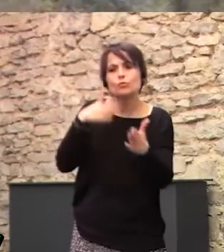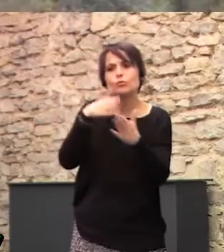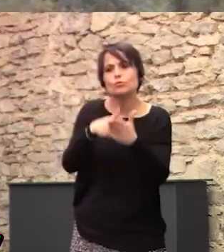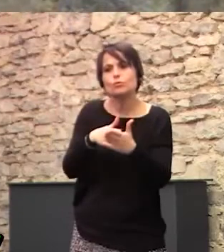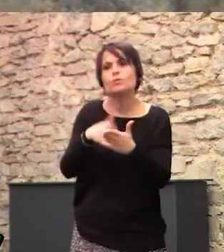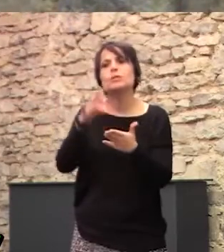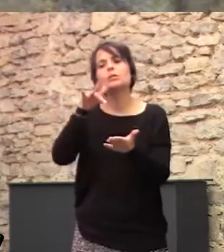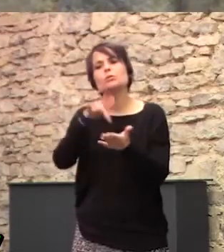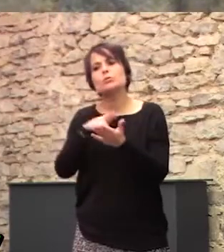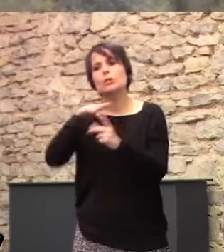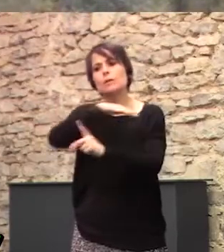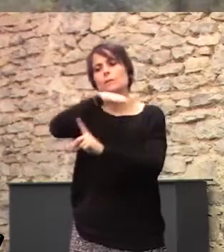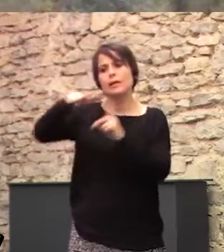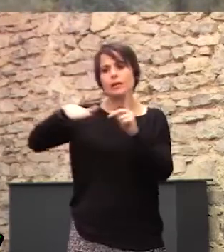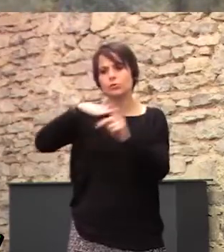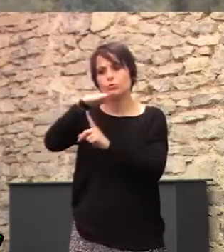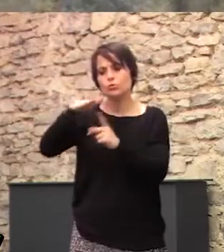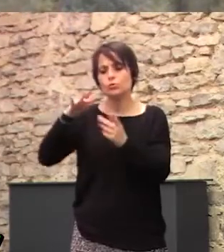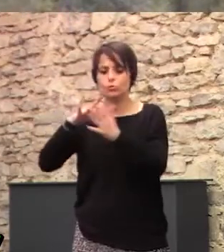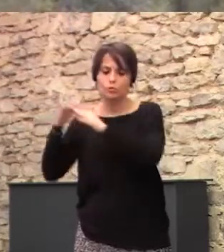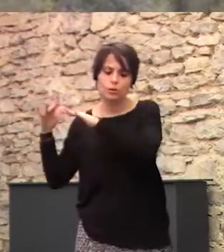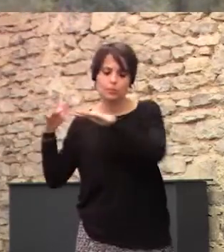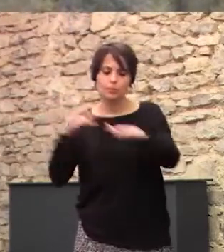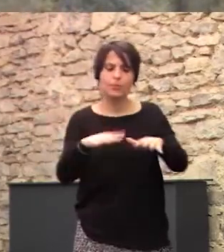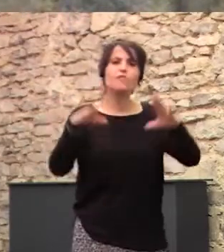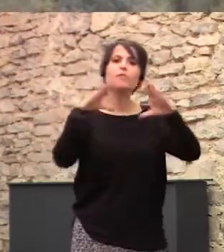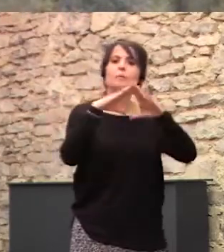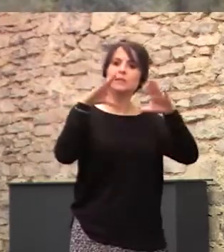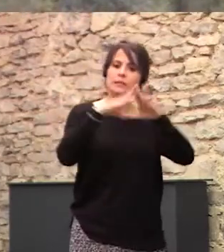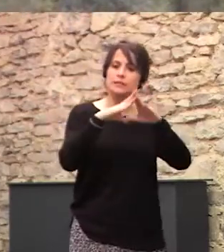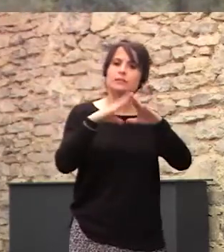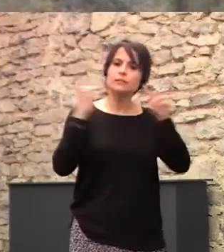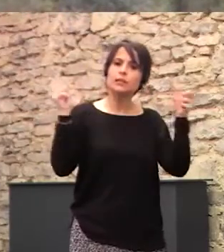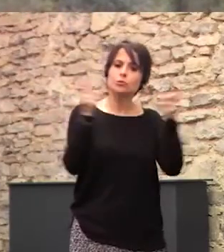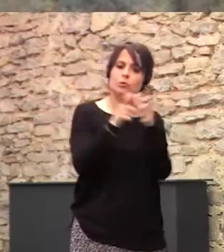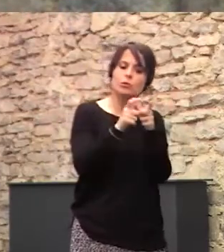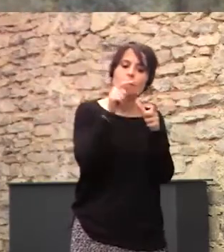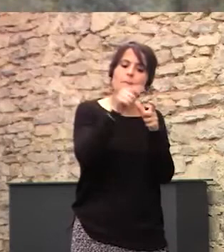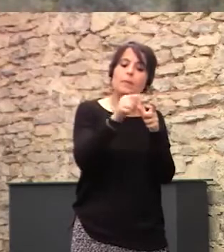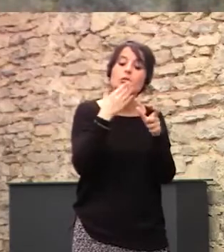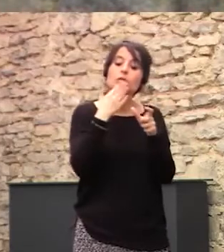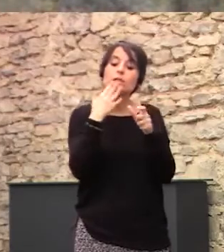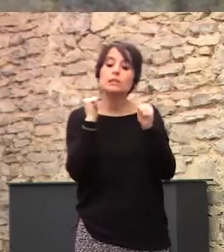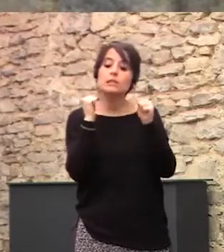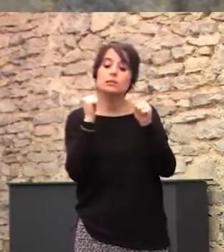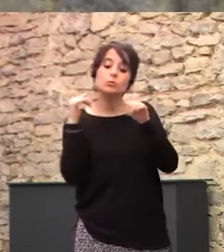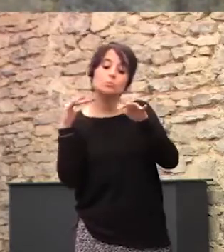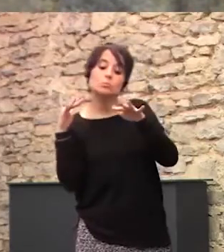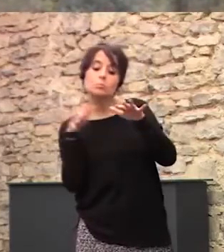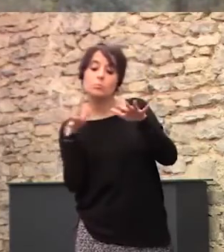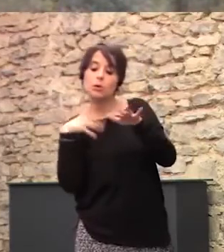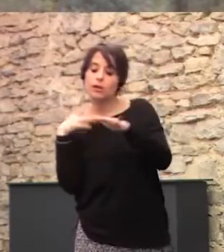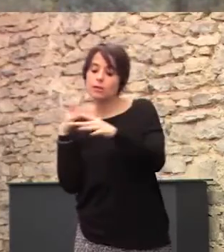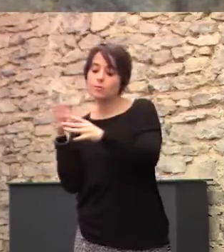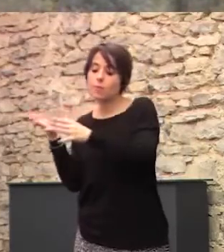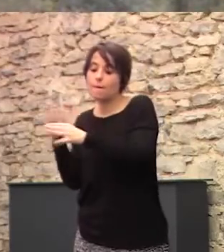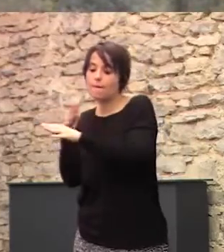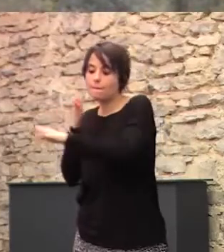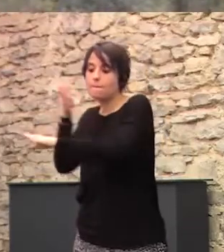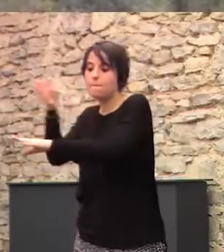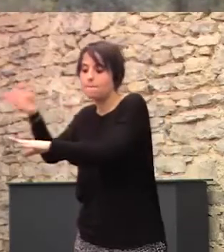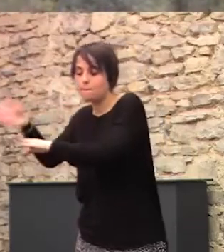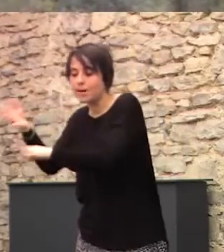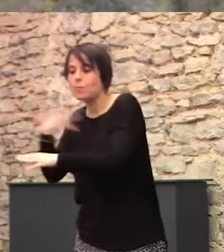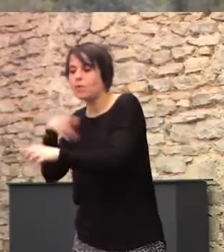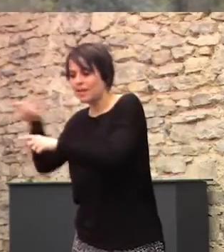los entornos, digamos, donde se reúnen las feministas, pero con un pequeño movimiento de ir hacia ellas, porque sí que se organizan,